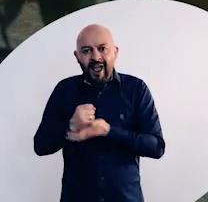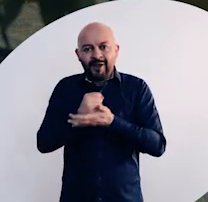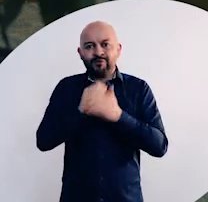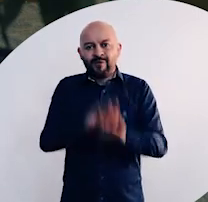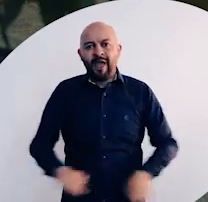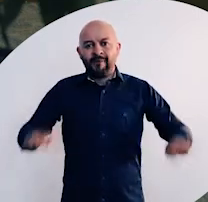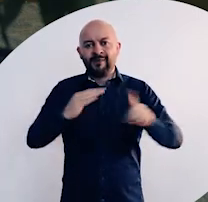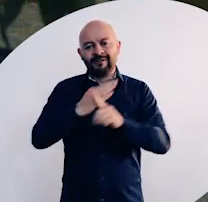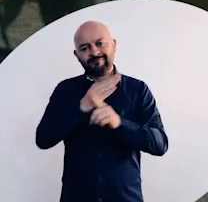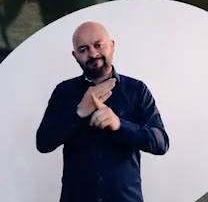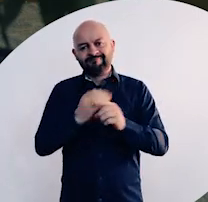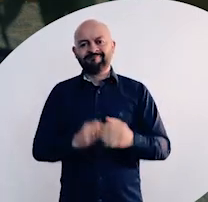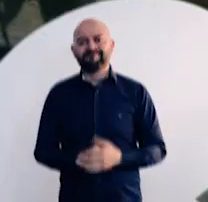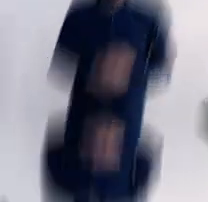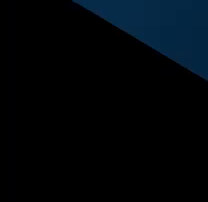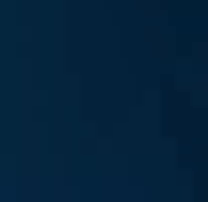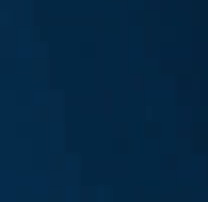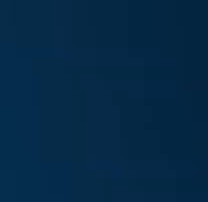movilidad y medio ambiente.